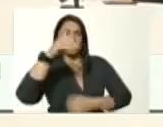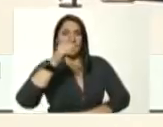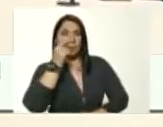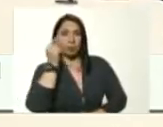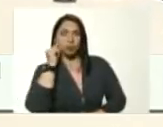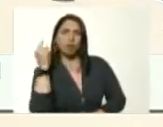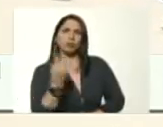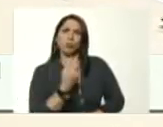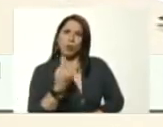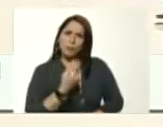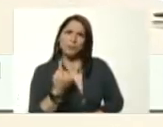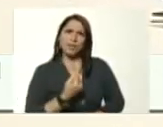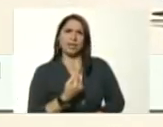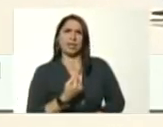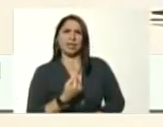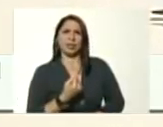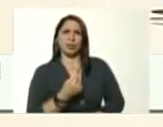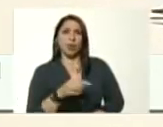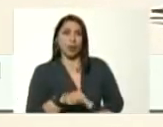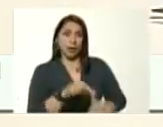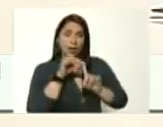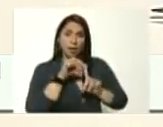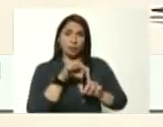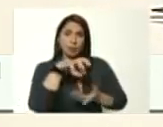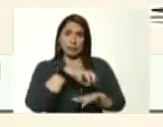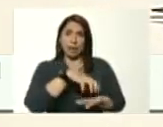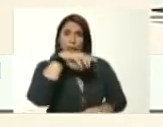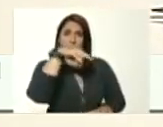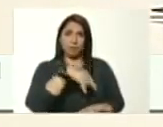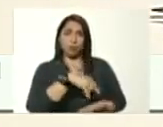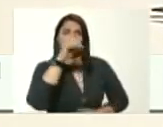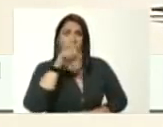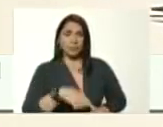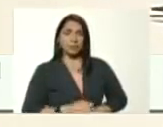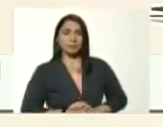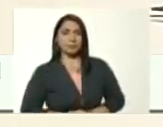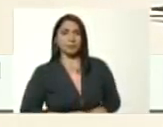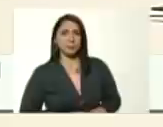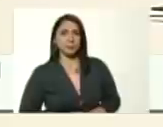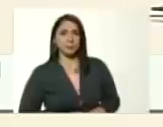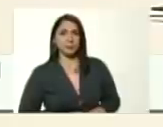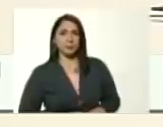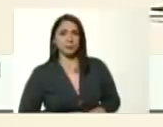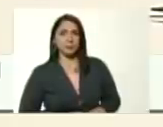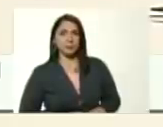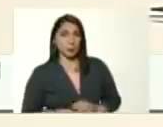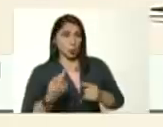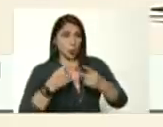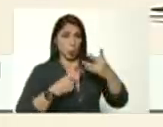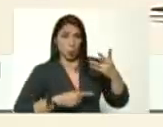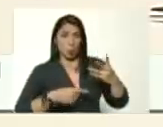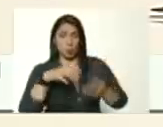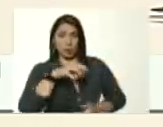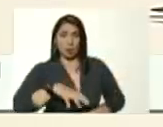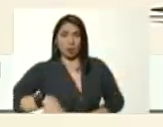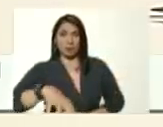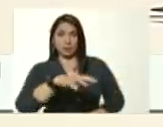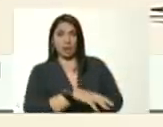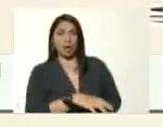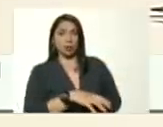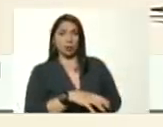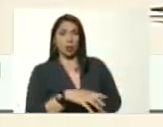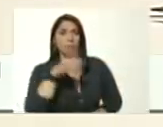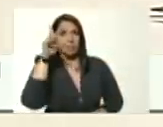solamente que hayan sido electos por el estado carabobo sino siendo diputados de otros estados como el caso del doctor rubén lima